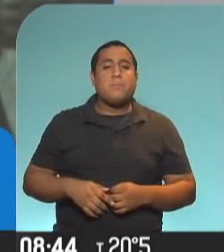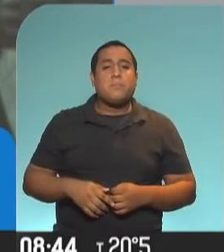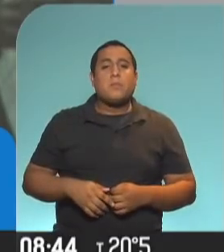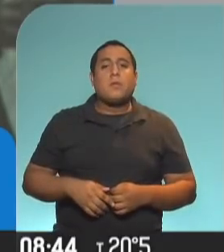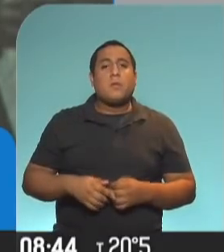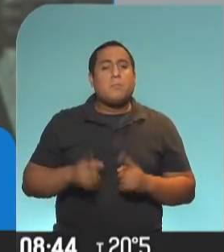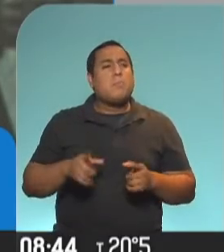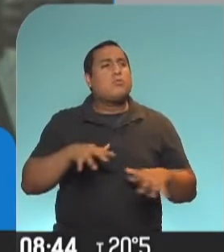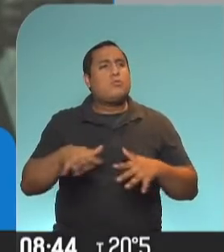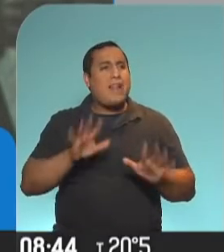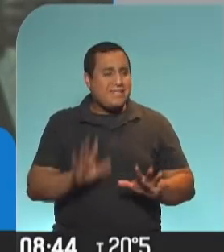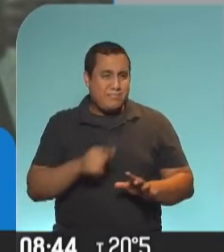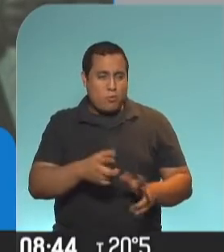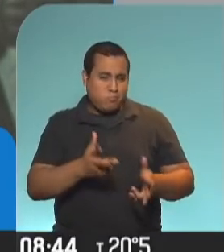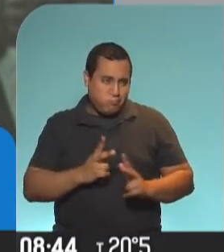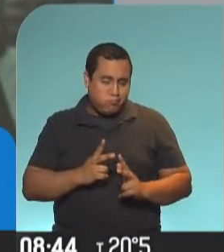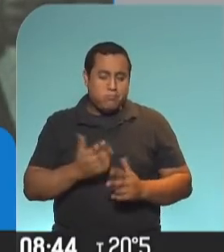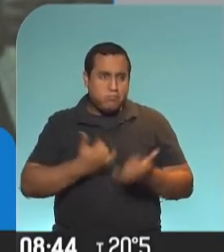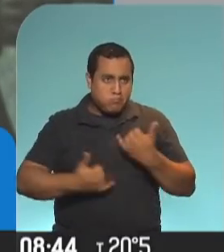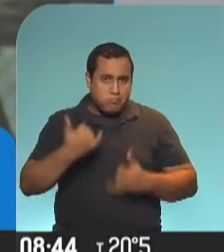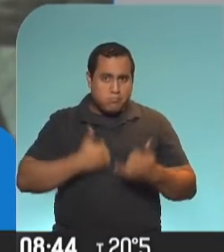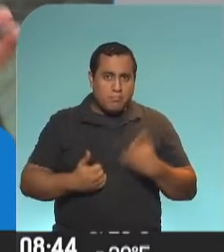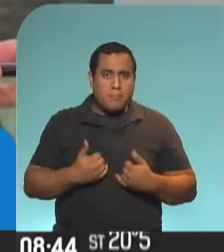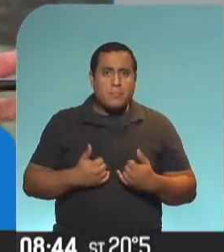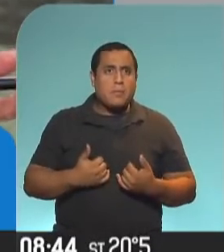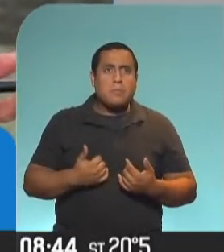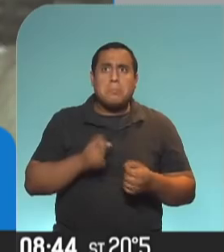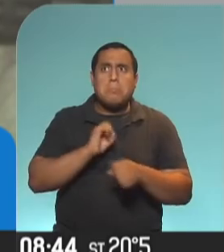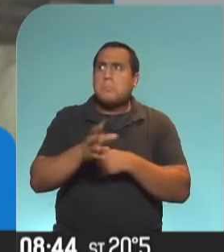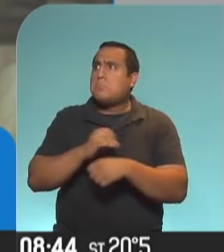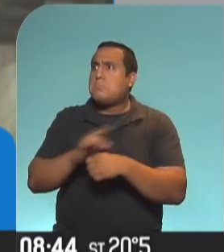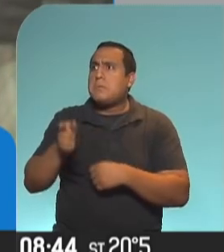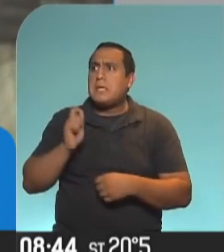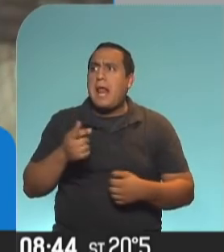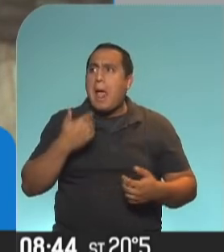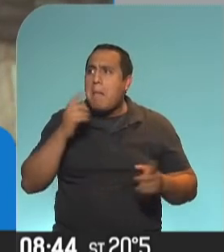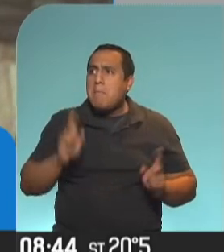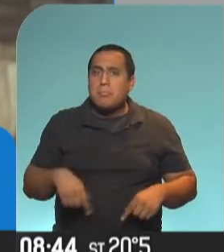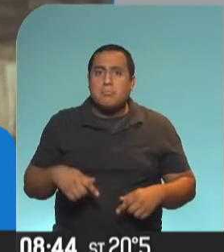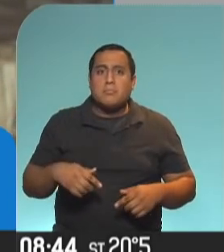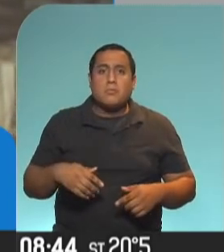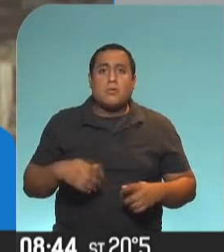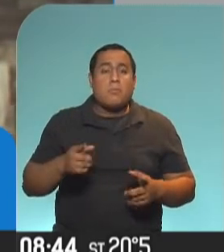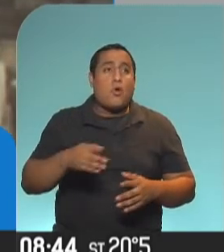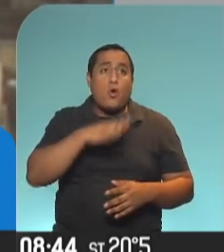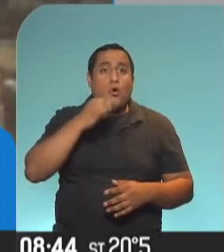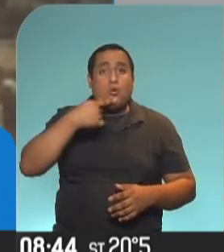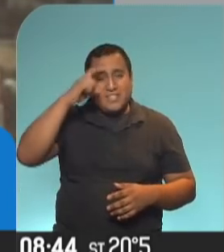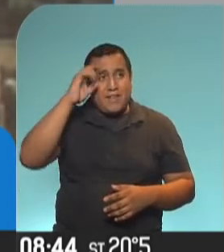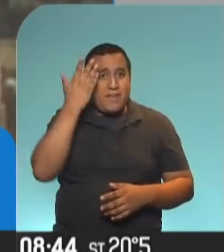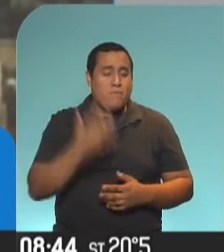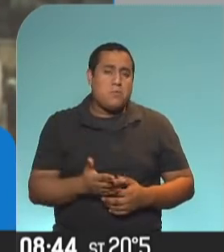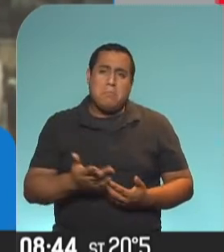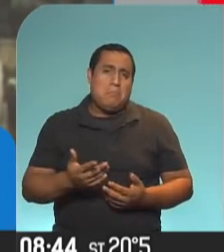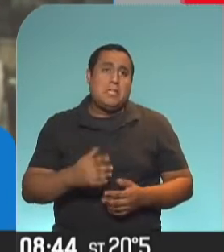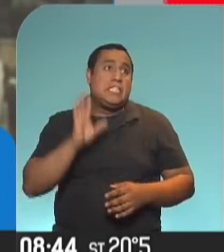sucede situaciones así como vos estás describiendo, no tenés con quién hablar. ¿Con quién vas a hablar? ¿Con José Facebook? No vas a hablar, no te va a atender, y no